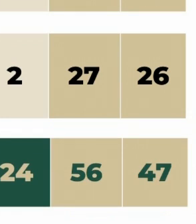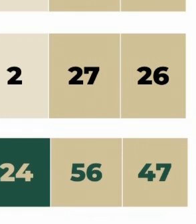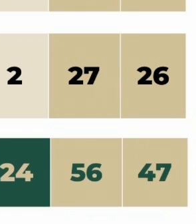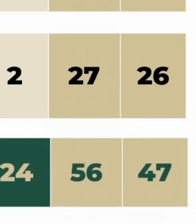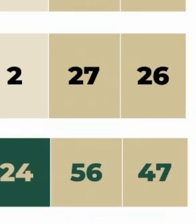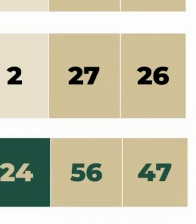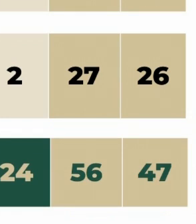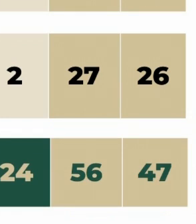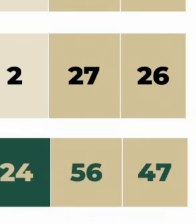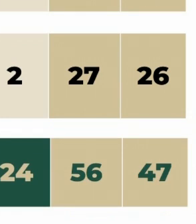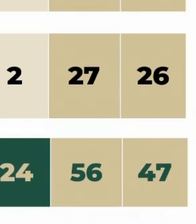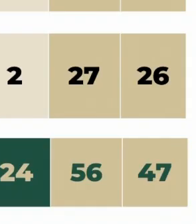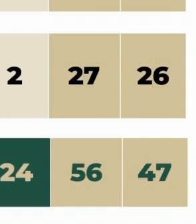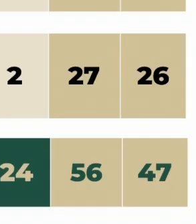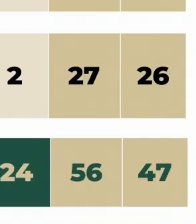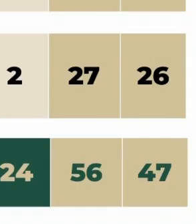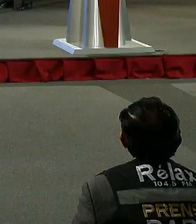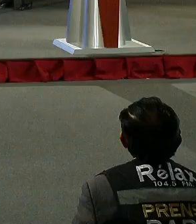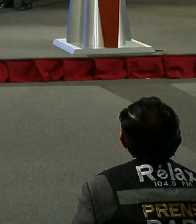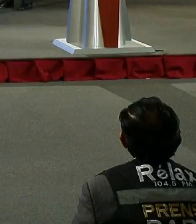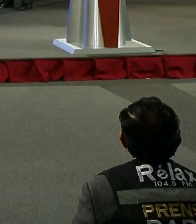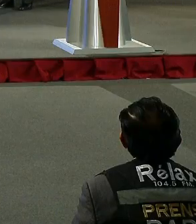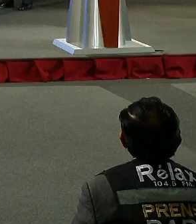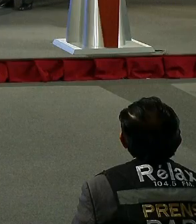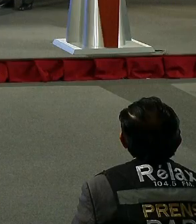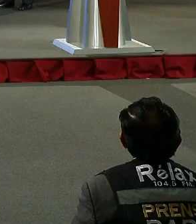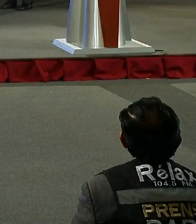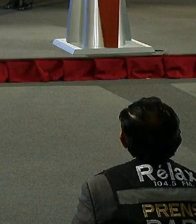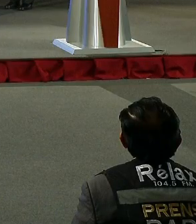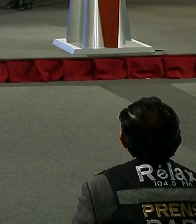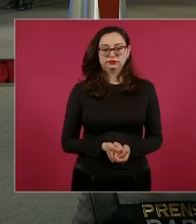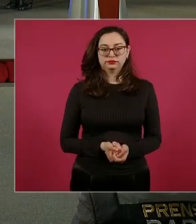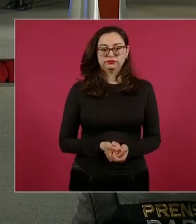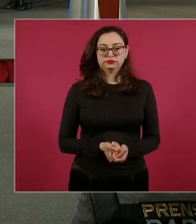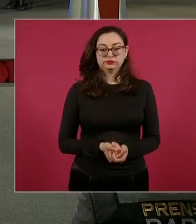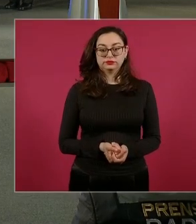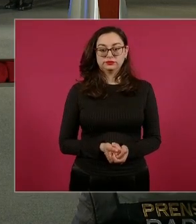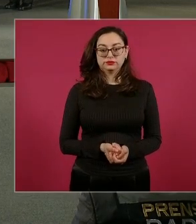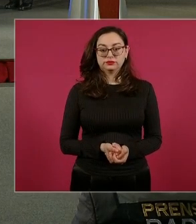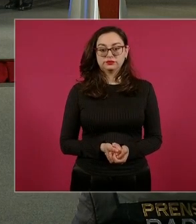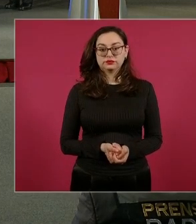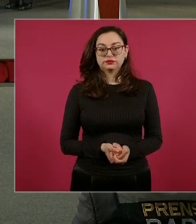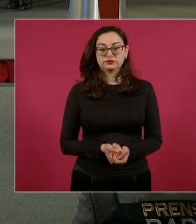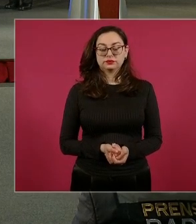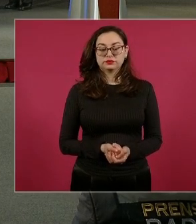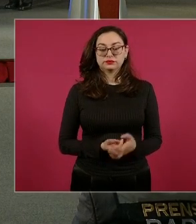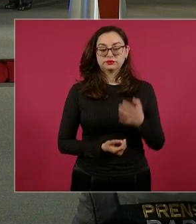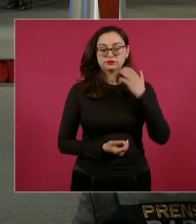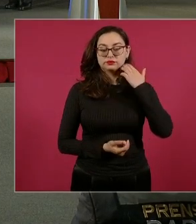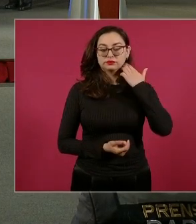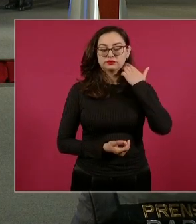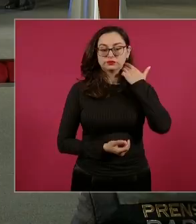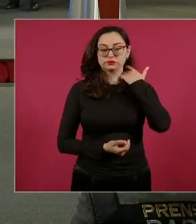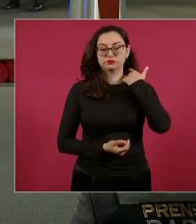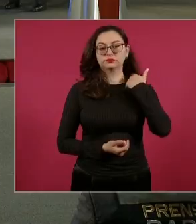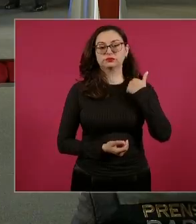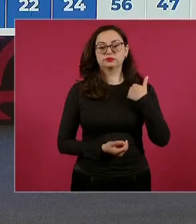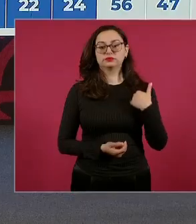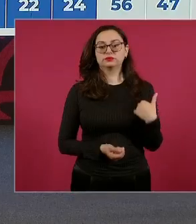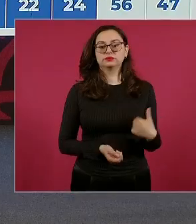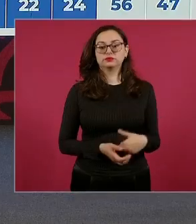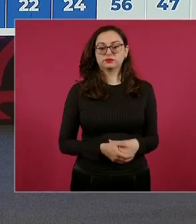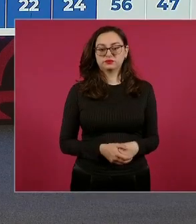en 2024, ya son menos los de fin de semana que los de entre semana. Ahí